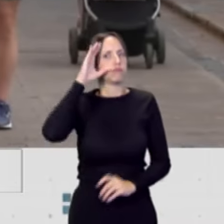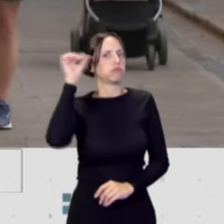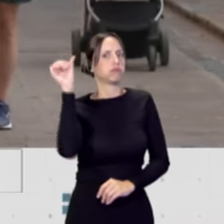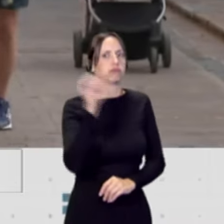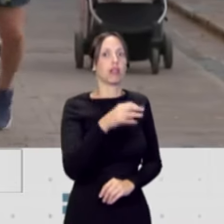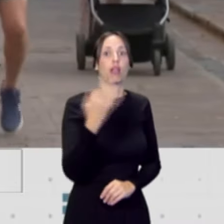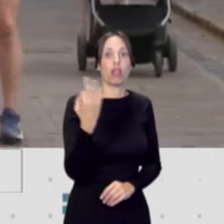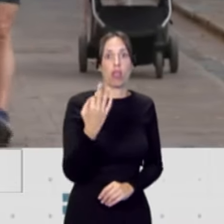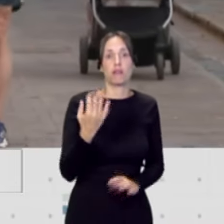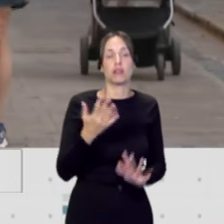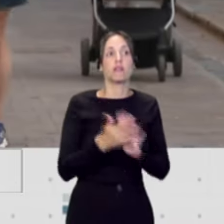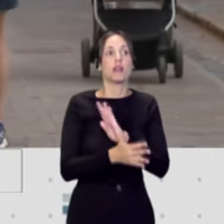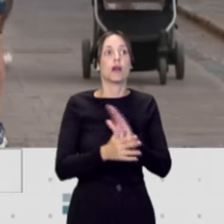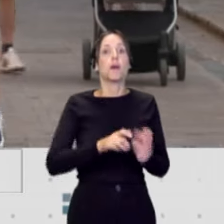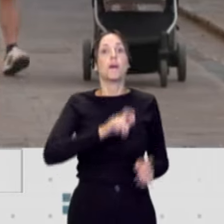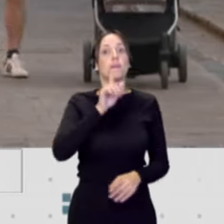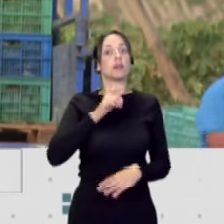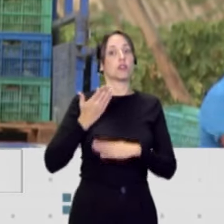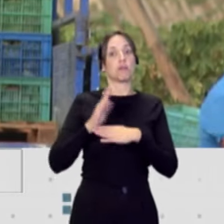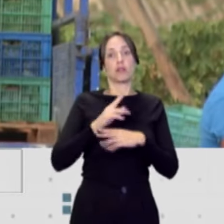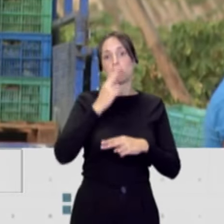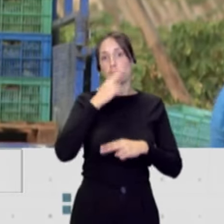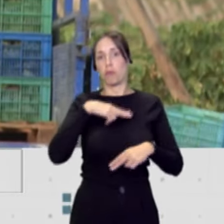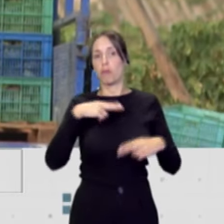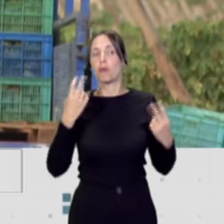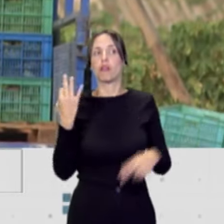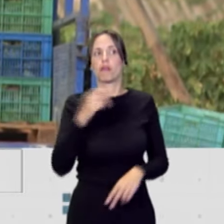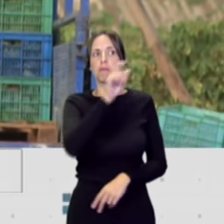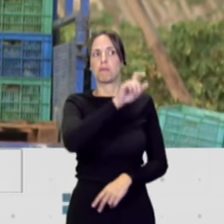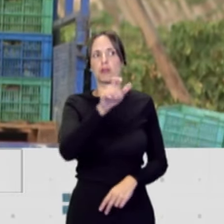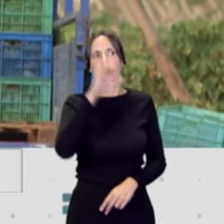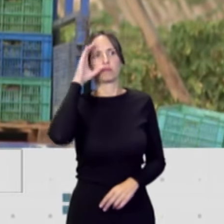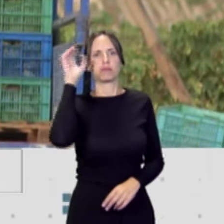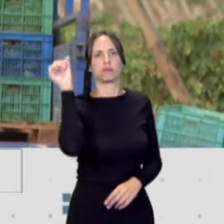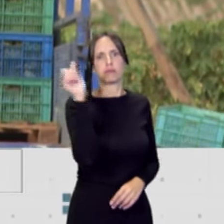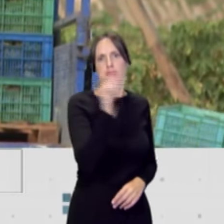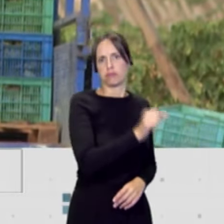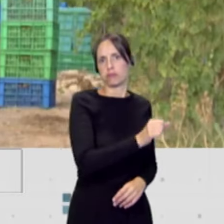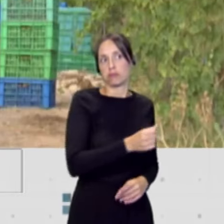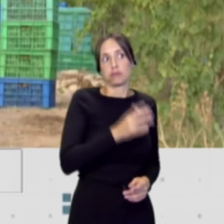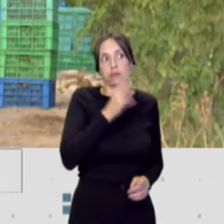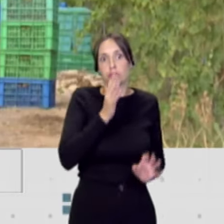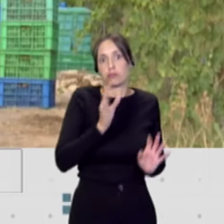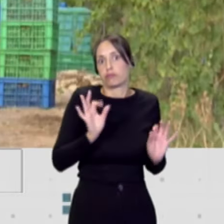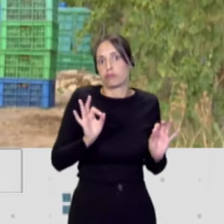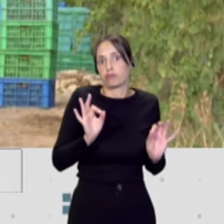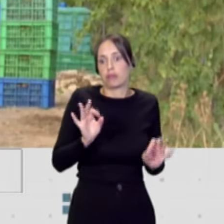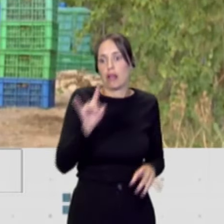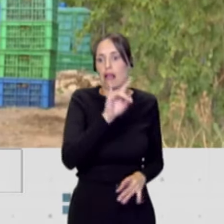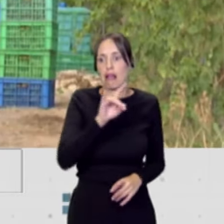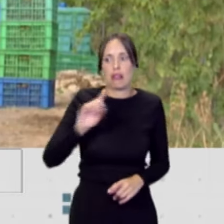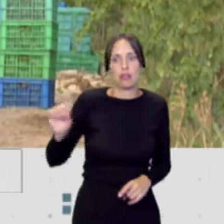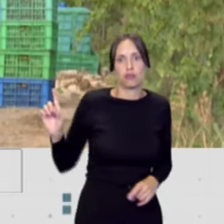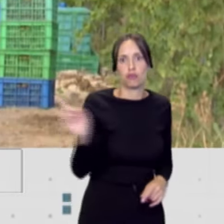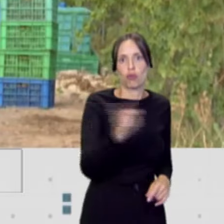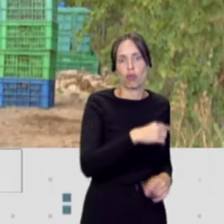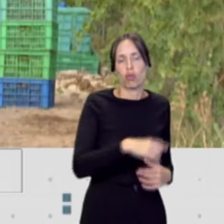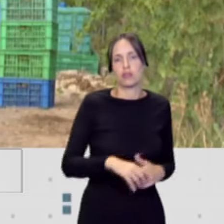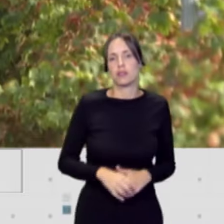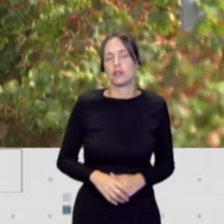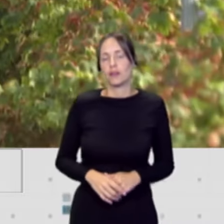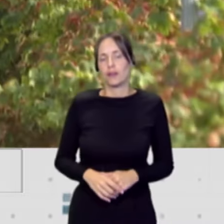públicos el escuchar a nuestra población, el escuchar a nuestros vecinos y vecinas en todo el territorio y que